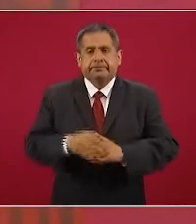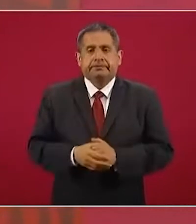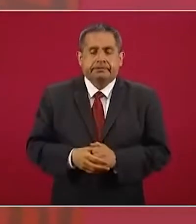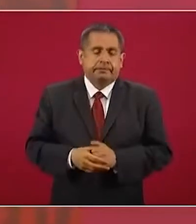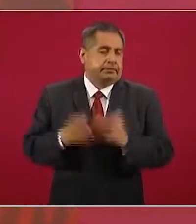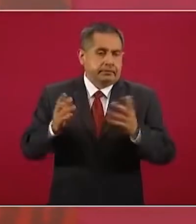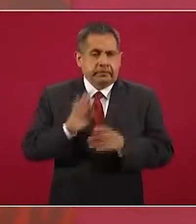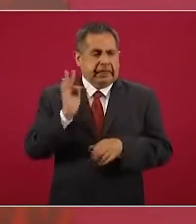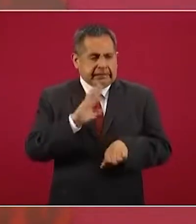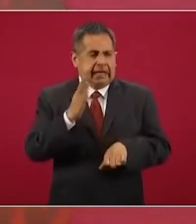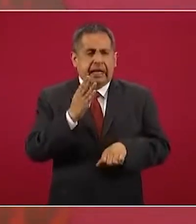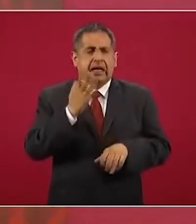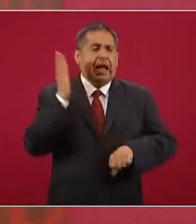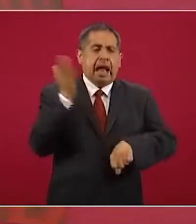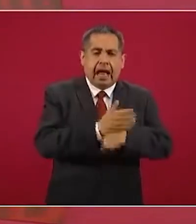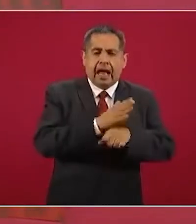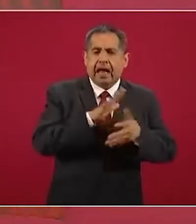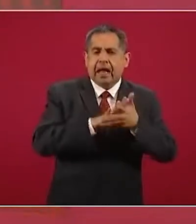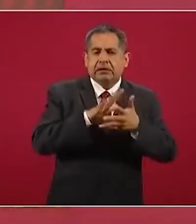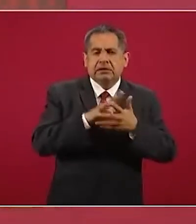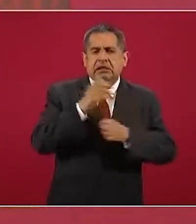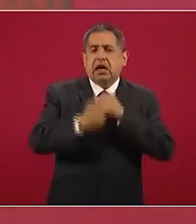Puede ser disminución en